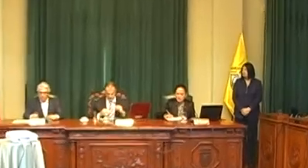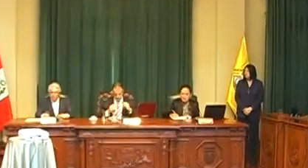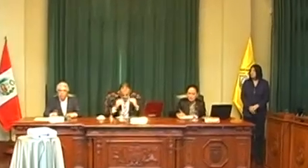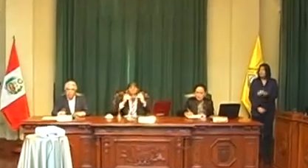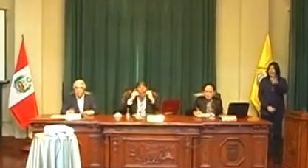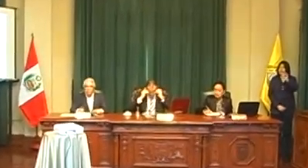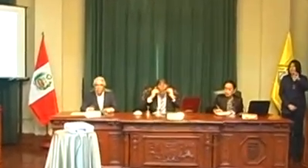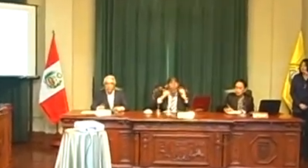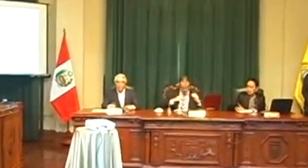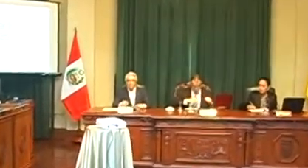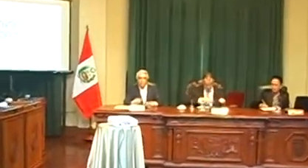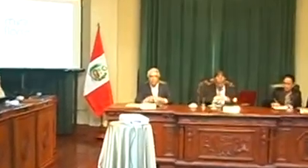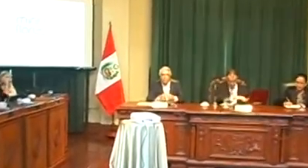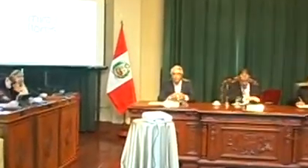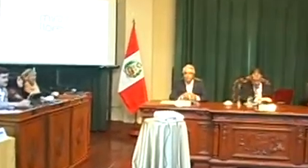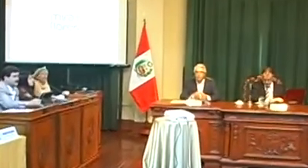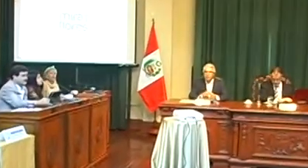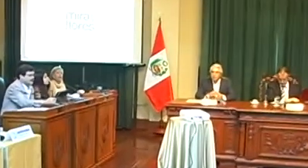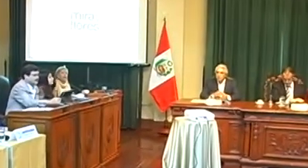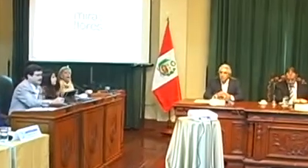Señorita Daniela Sofía Lozano Vítor.